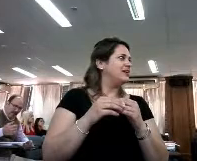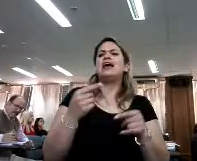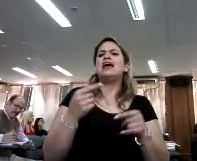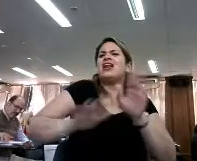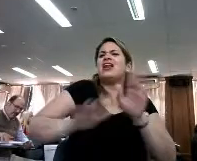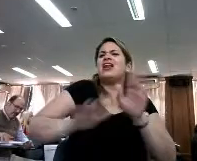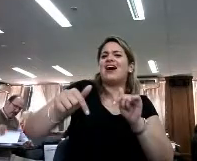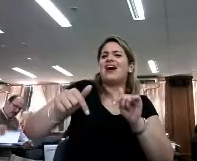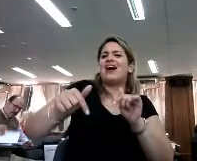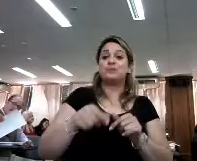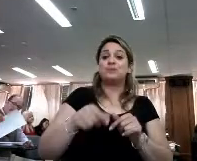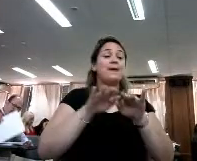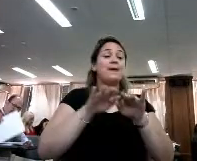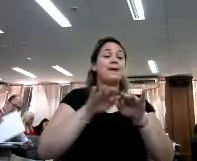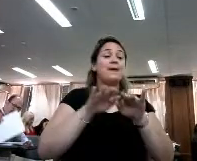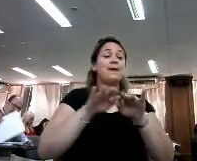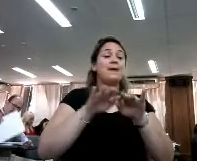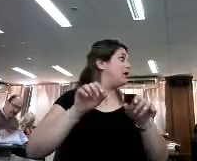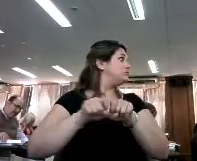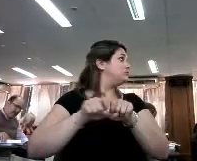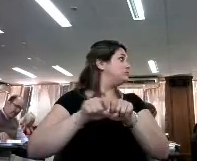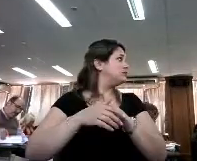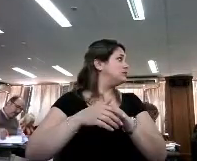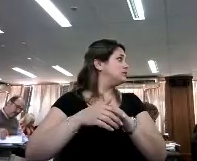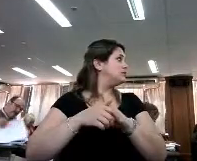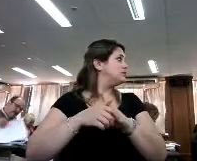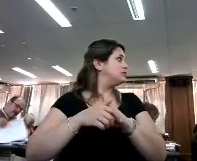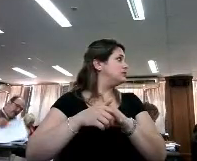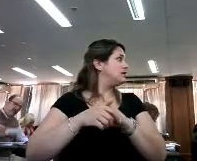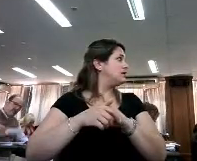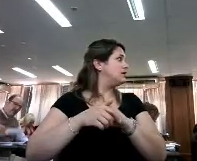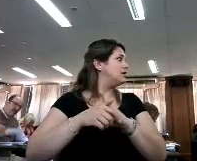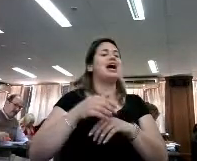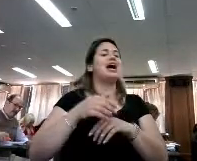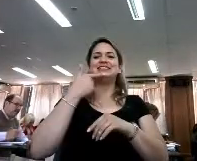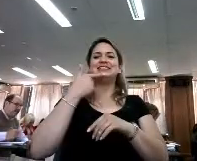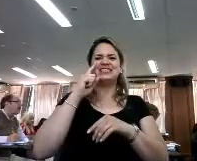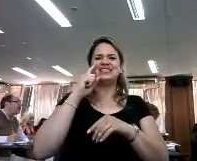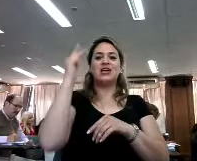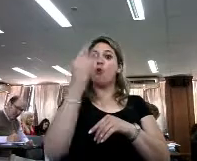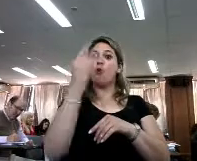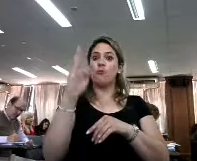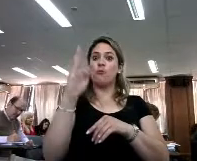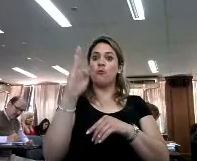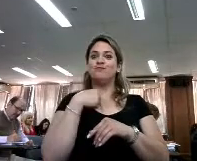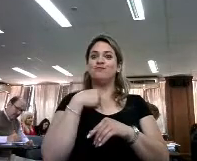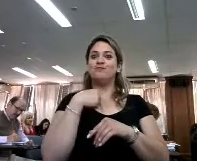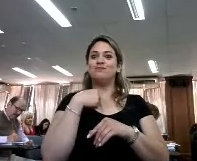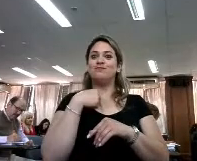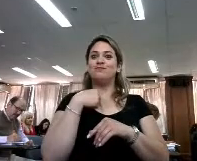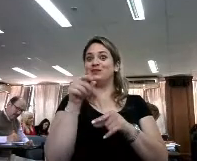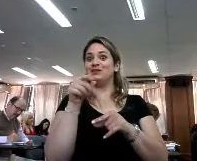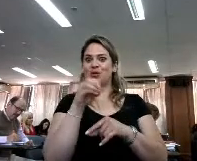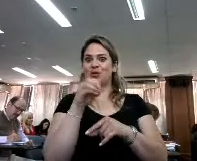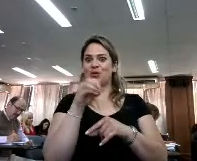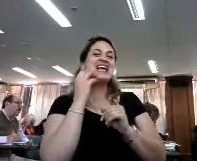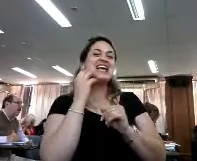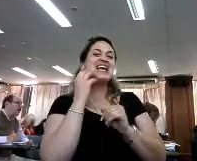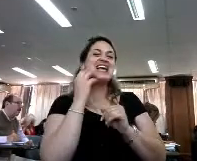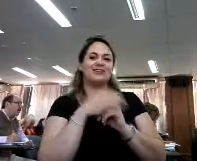¿Quién conoce esta plataforma? Atrás, varios. Hola, ¿cómo estás? ¿Qué es